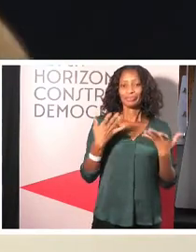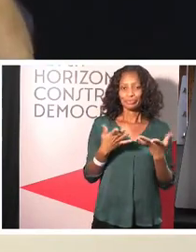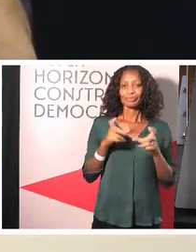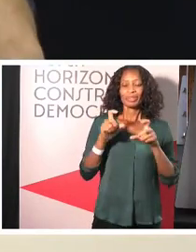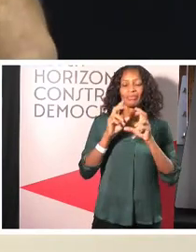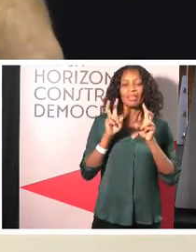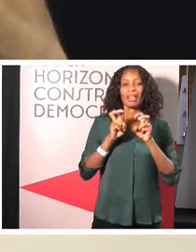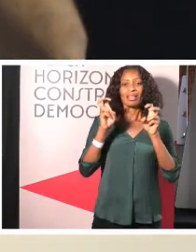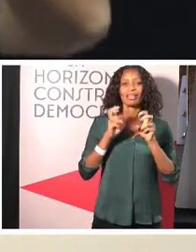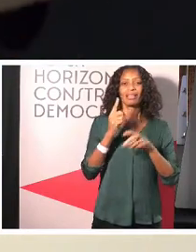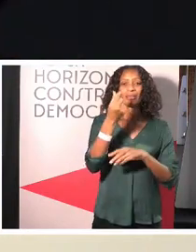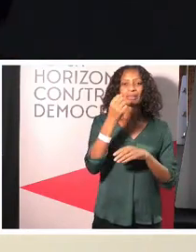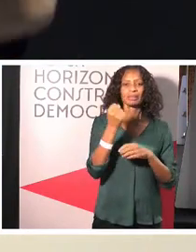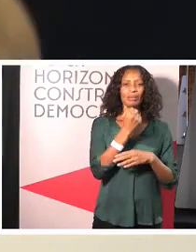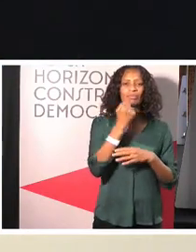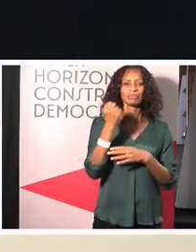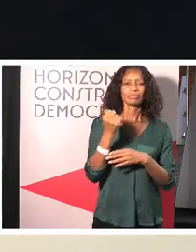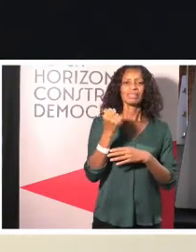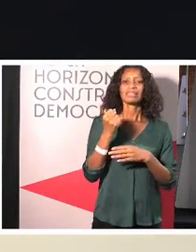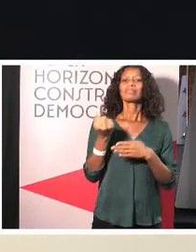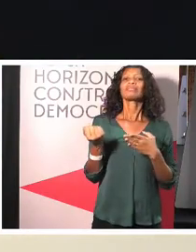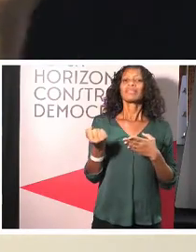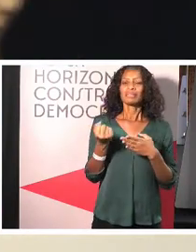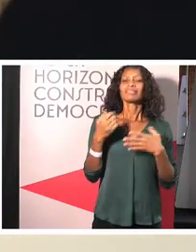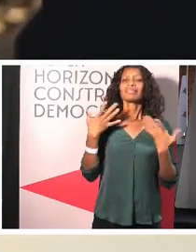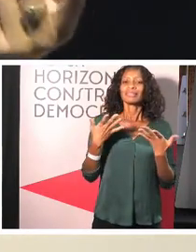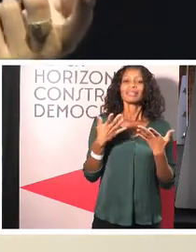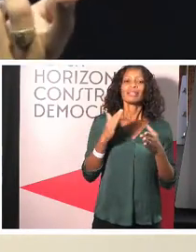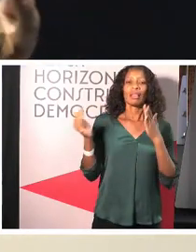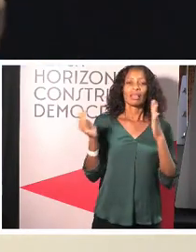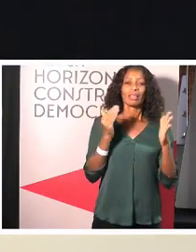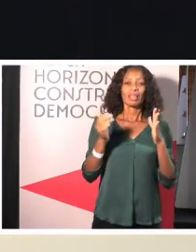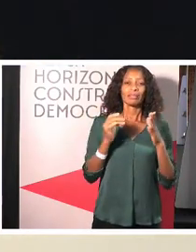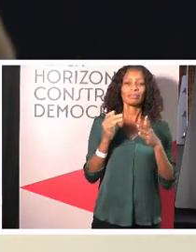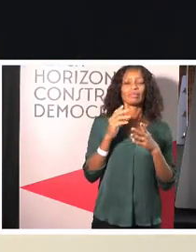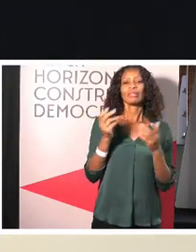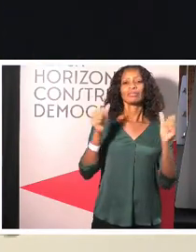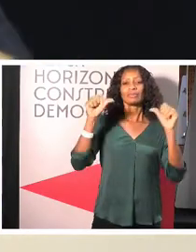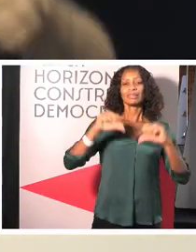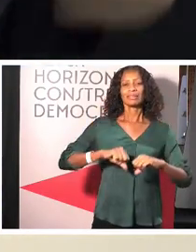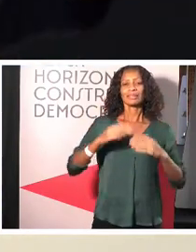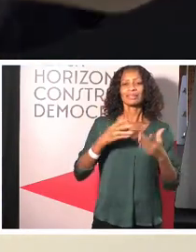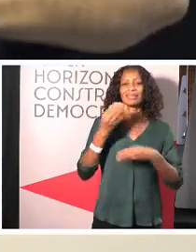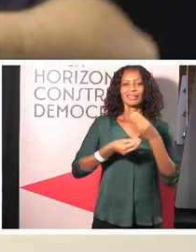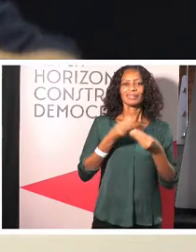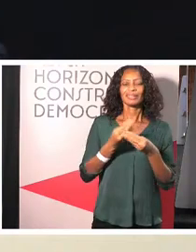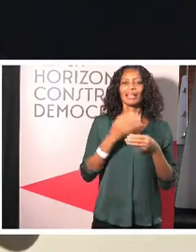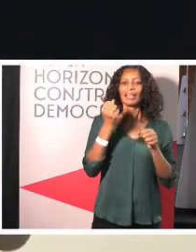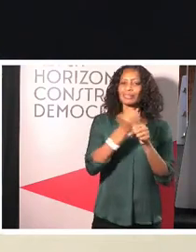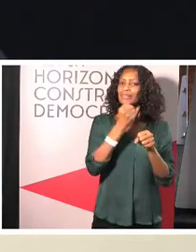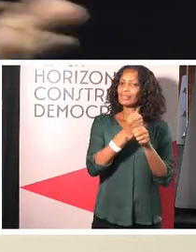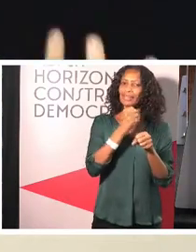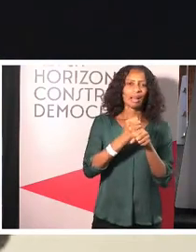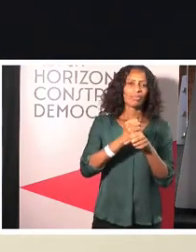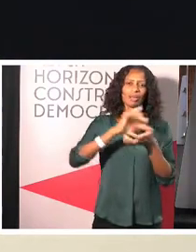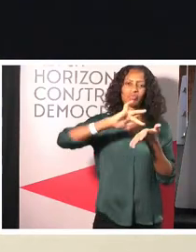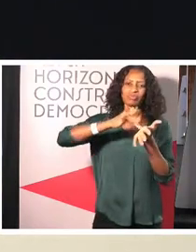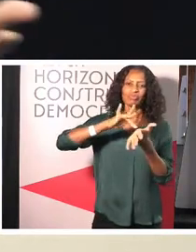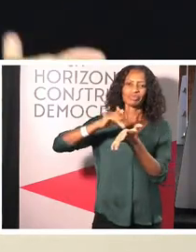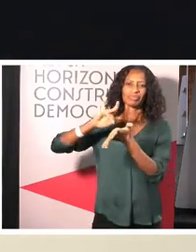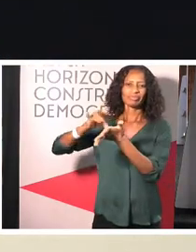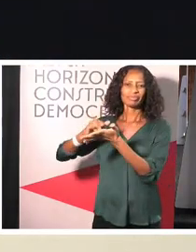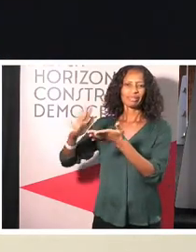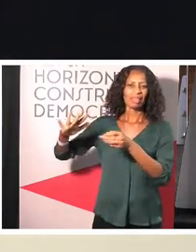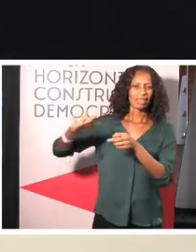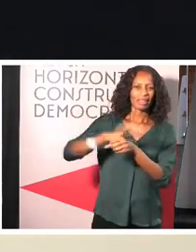crisis, como en el 2008, necesita aumentar la productividad, cargarse empleos o precarizarlos, que ya lo hace vía el taylorismo, y de este modo, pues